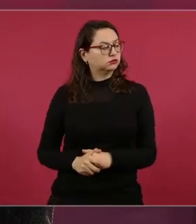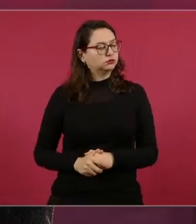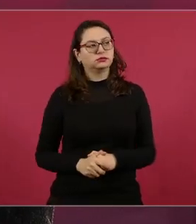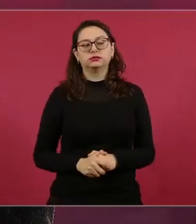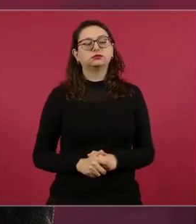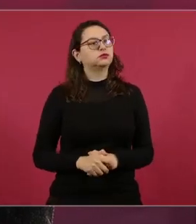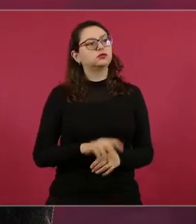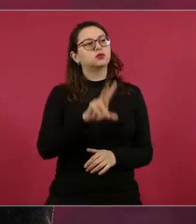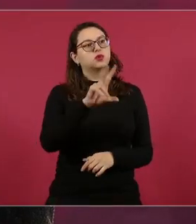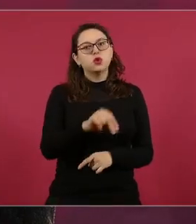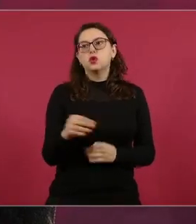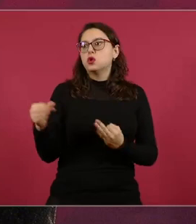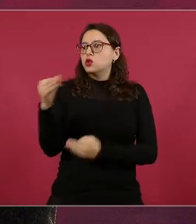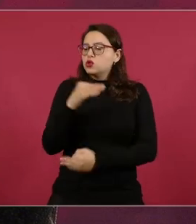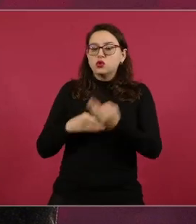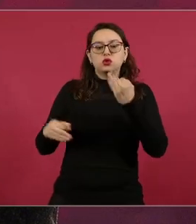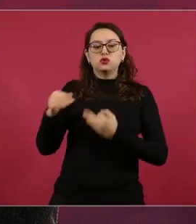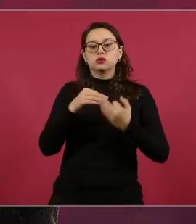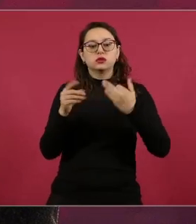a nadie